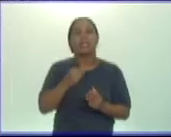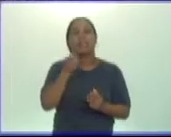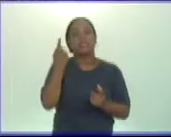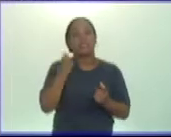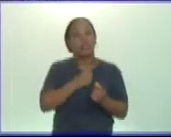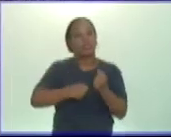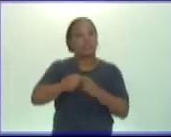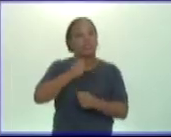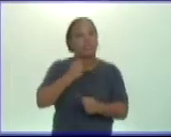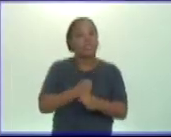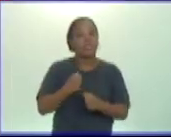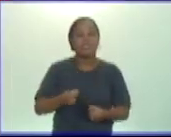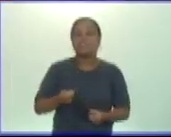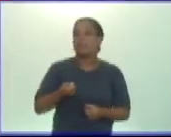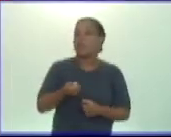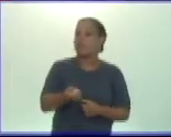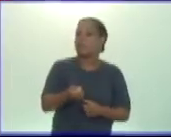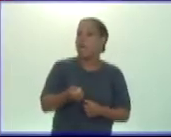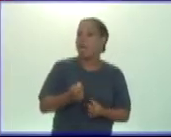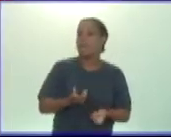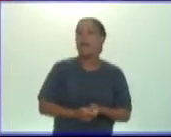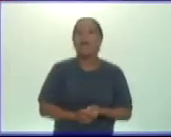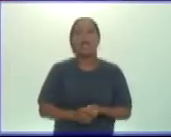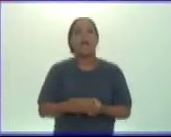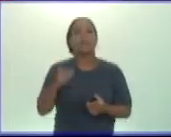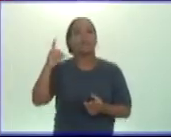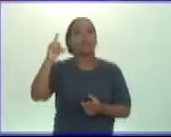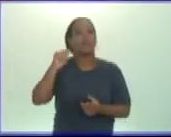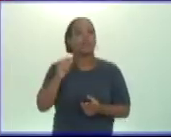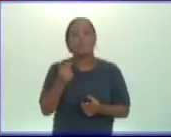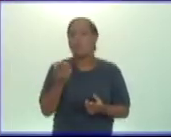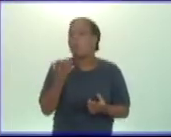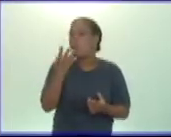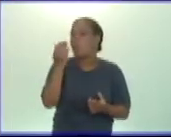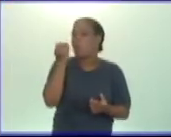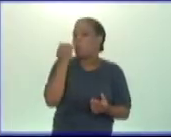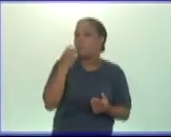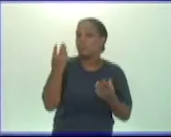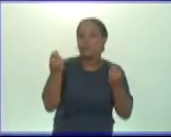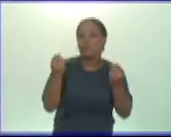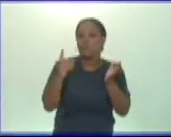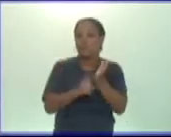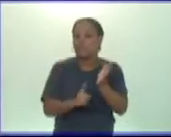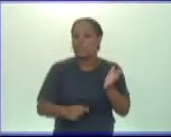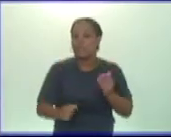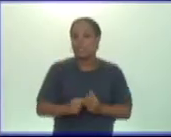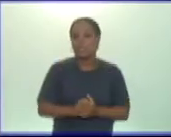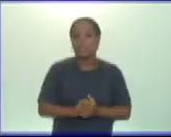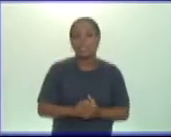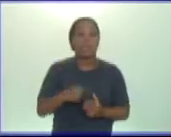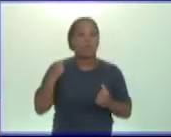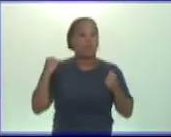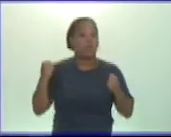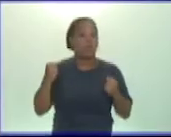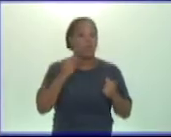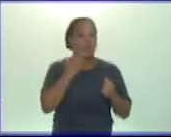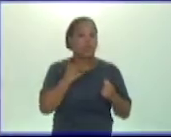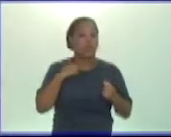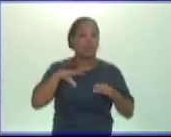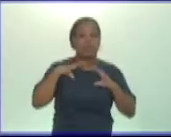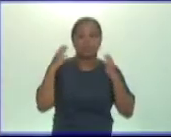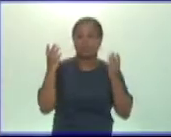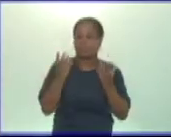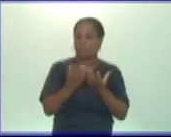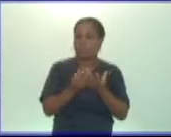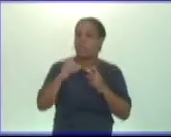energía, como luces fluorescentes en vez de bombillas incandescentes. Un esfuerzo como este a nivel mundial reducirá el